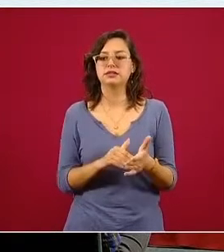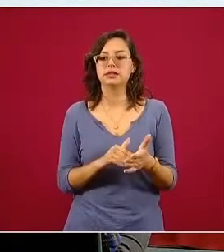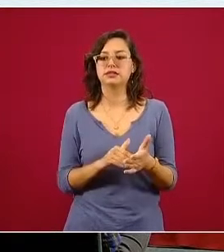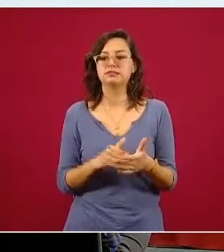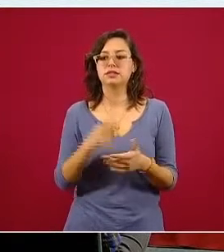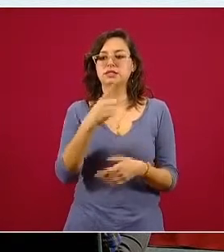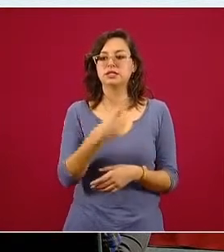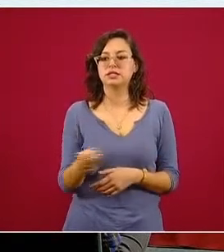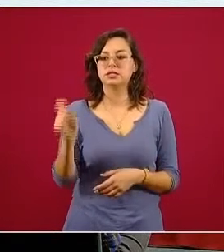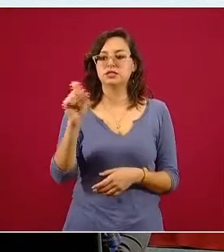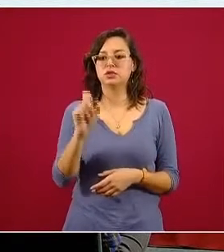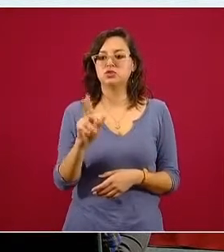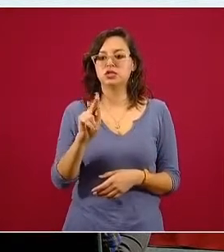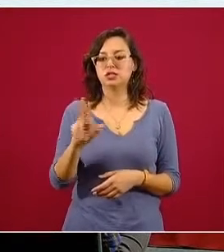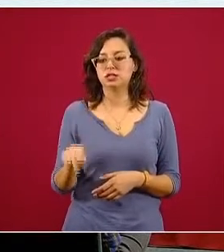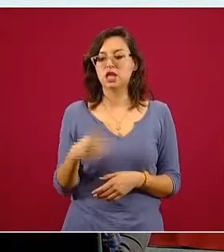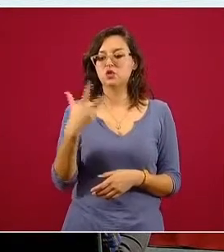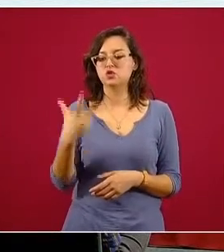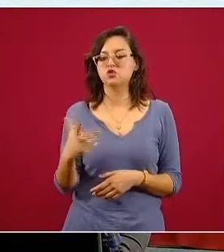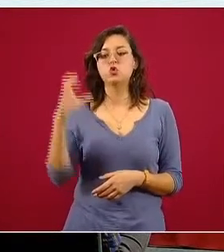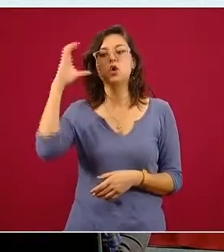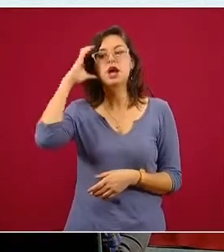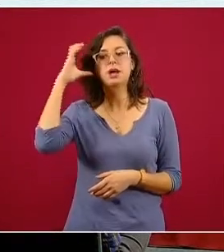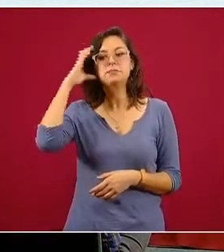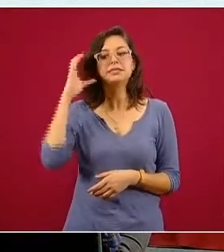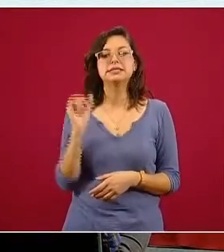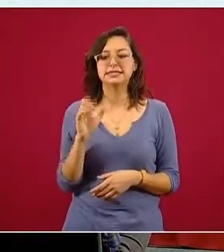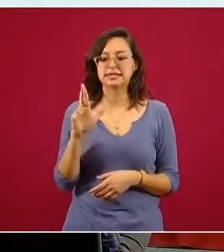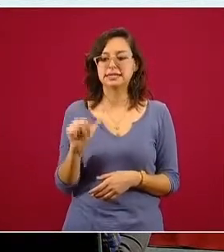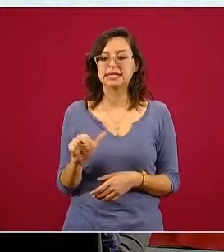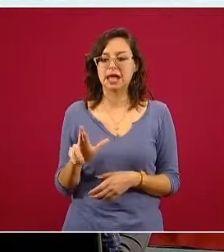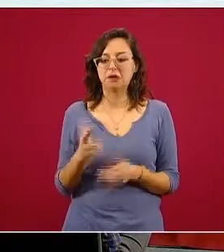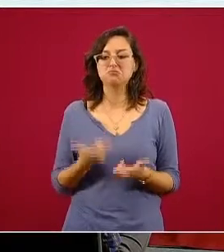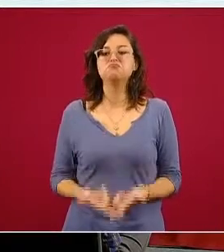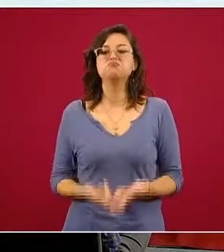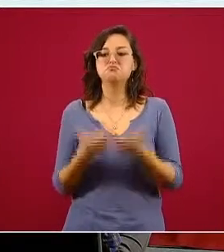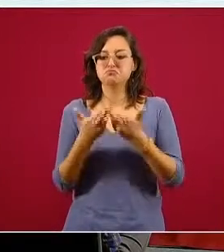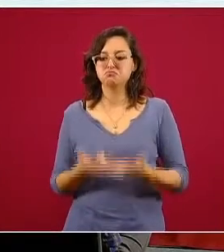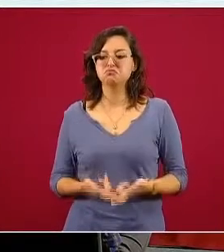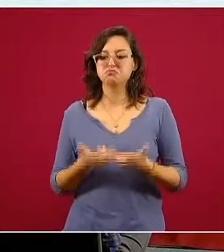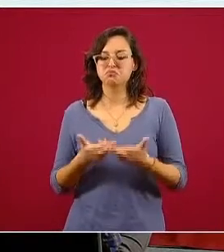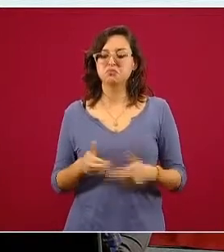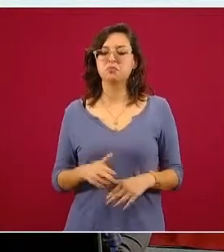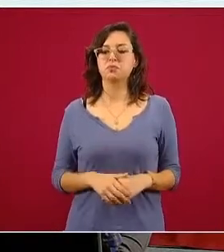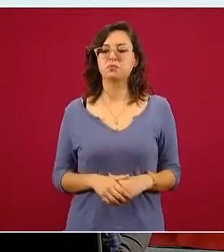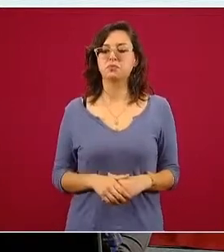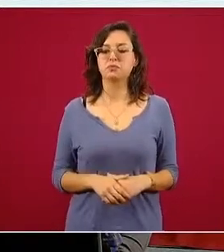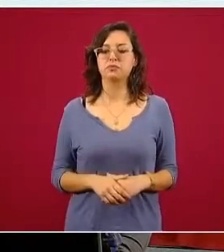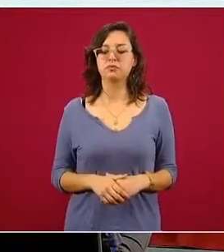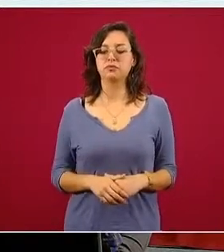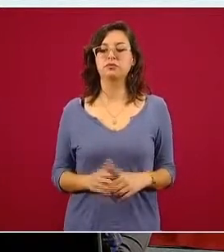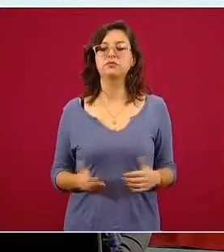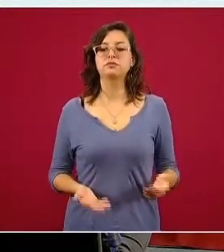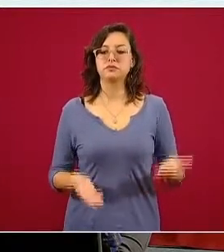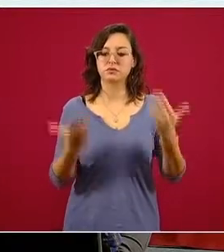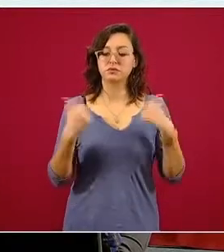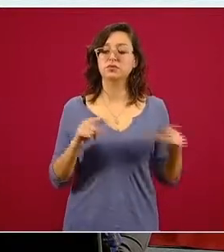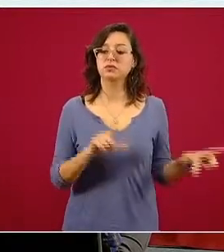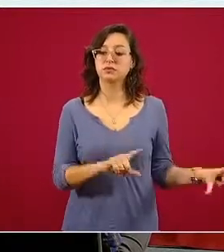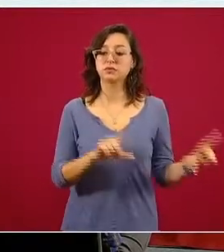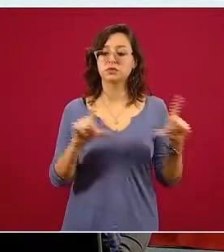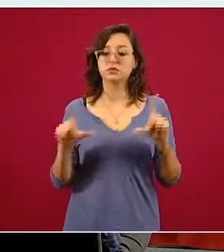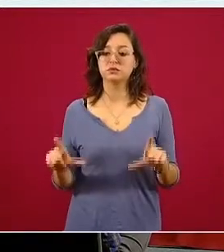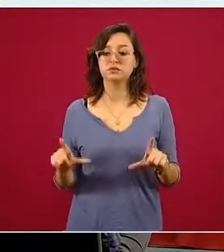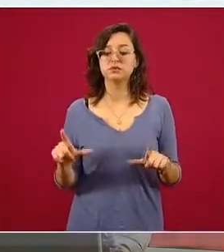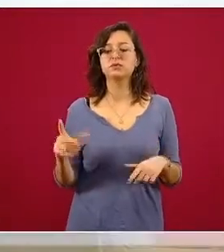16.188 camas de IRAG para pacientes graves que no requieren de ventilación. Veamos la siguiente diapositiva, ahora sí las